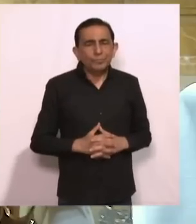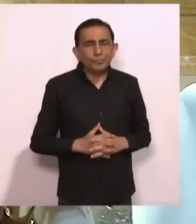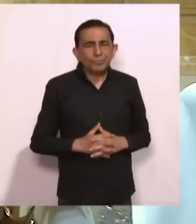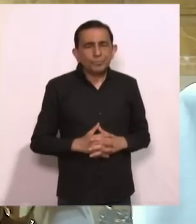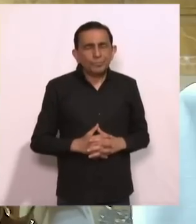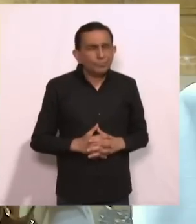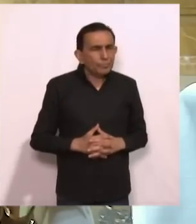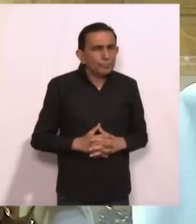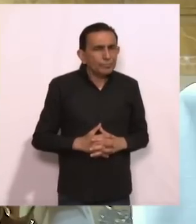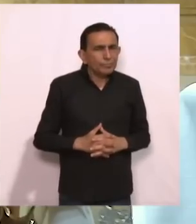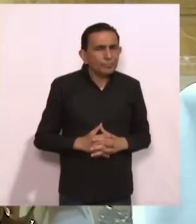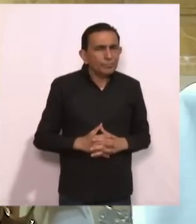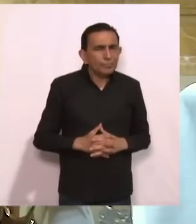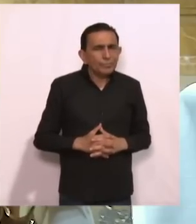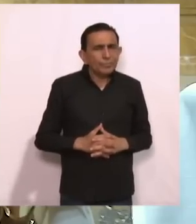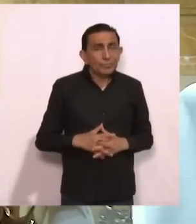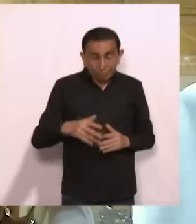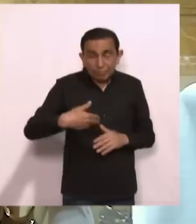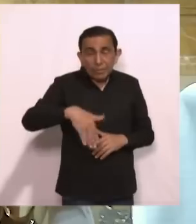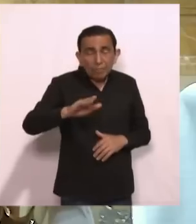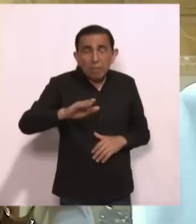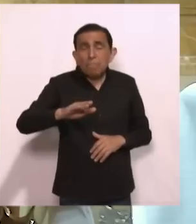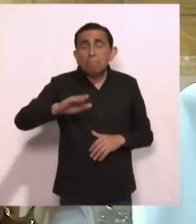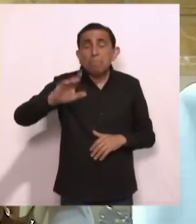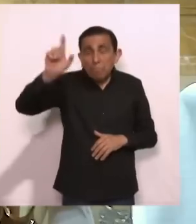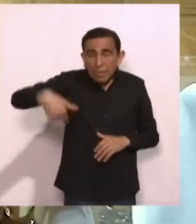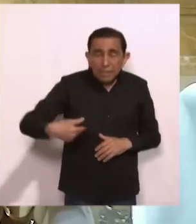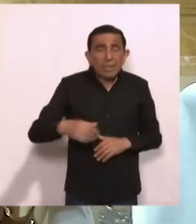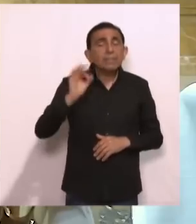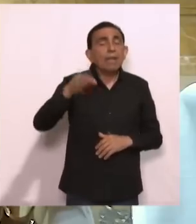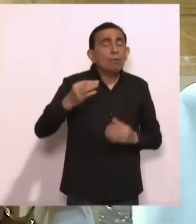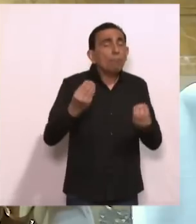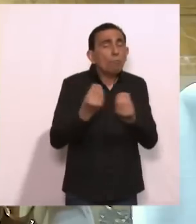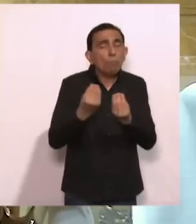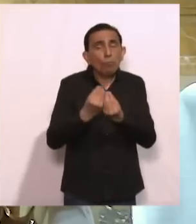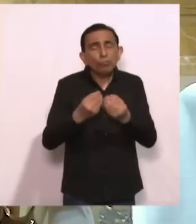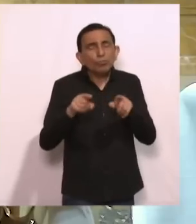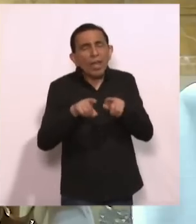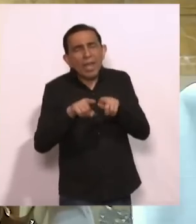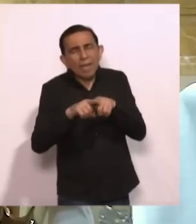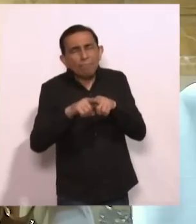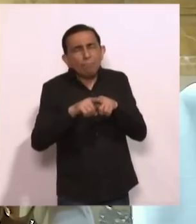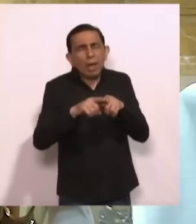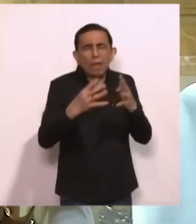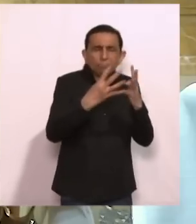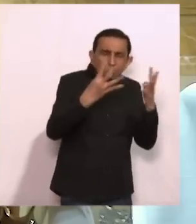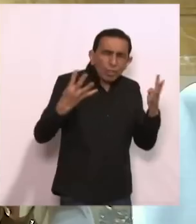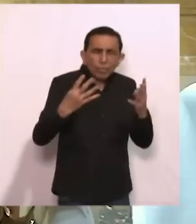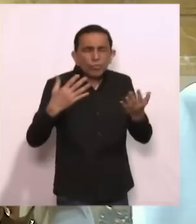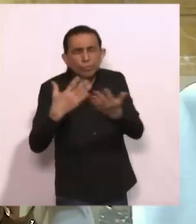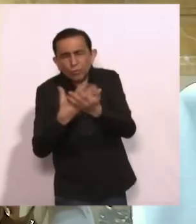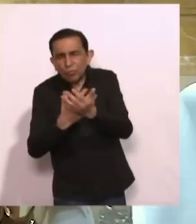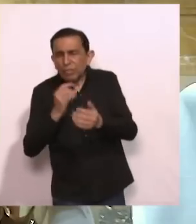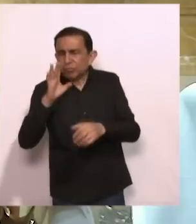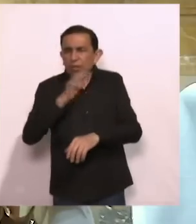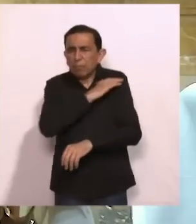la Argentina sabemos que hay muchos hermanos y hermanas que sufren no solo la pobreza, sino también